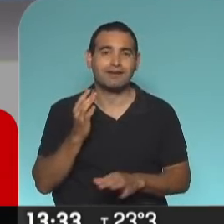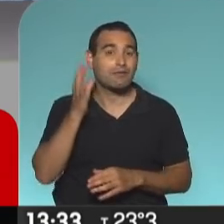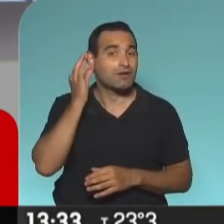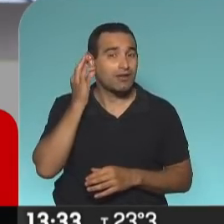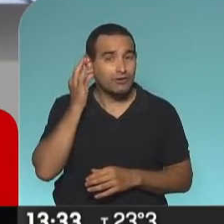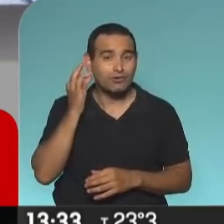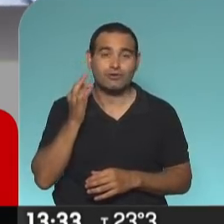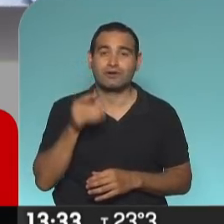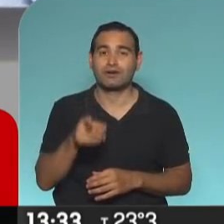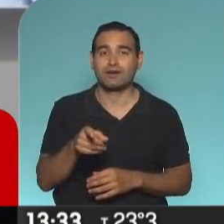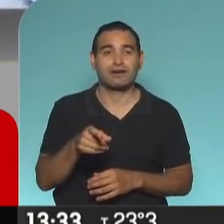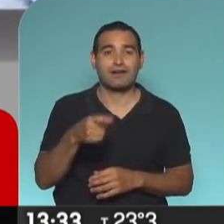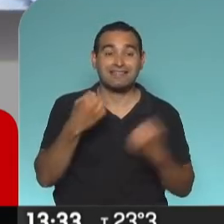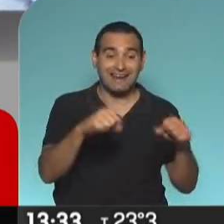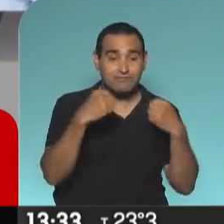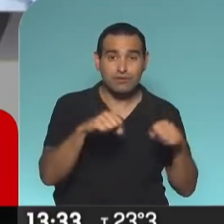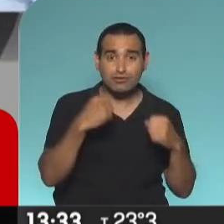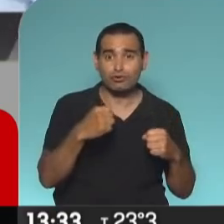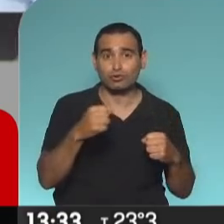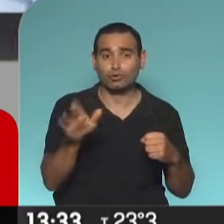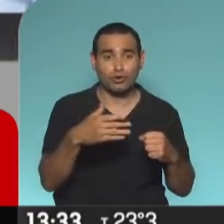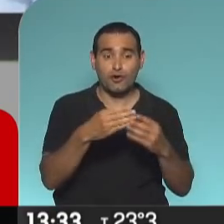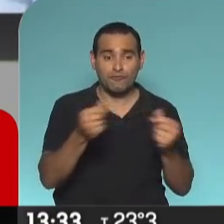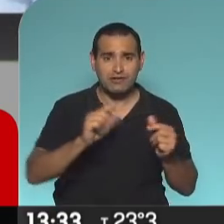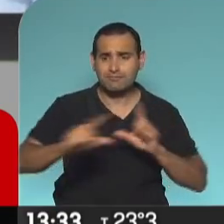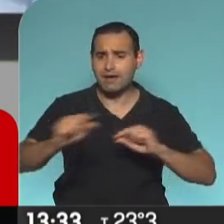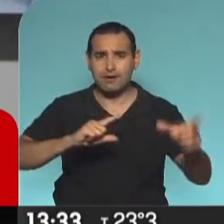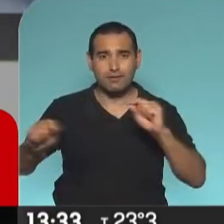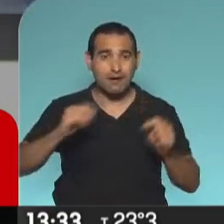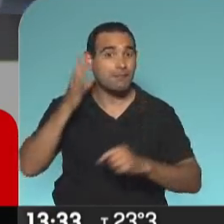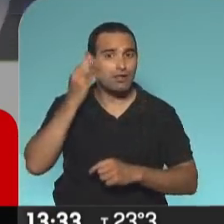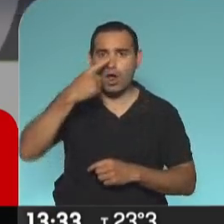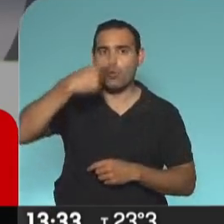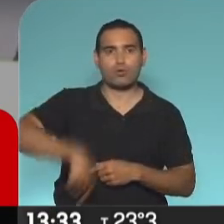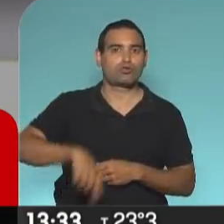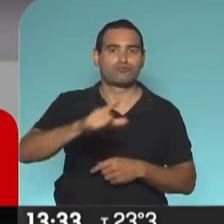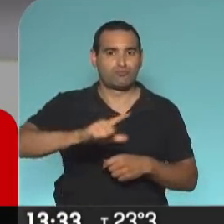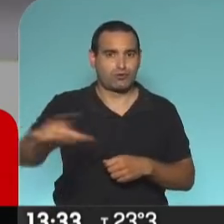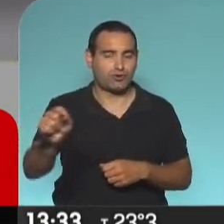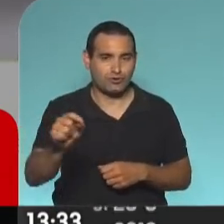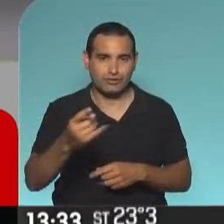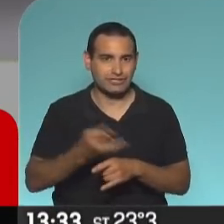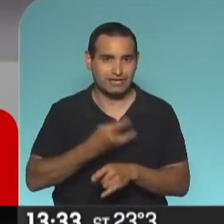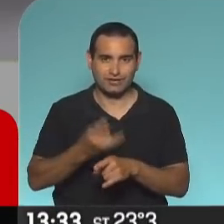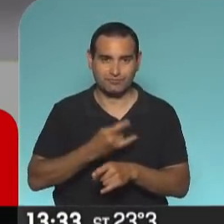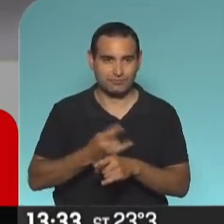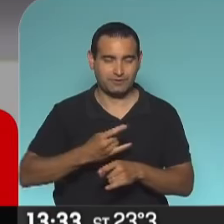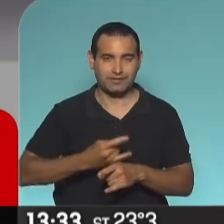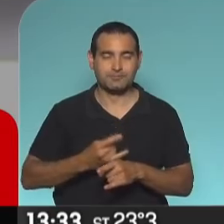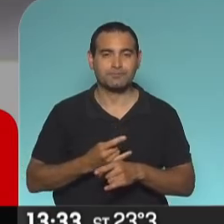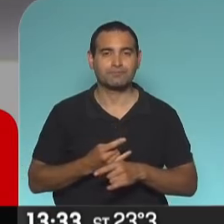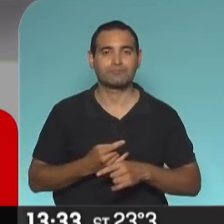el último que se iba de los entrenamientos de la selección argentina en el predio, tanto de empleado de comercio como